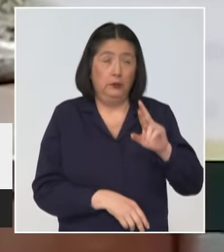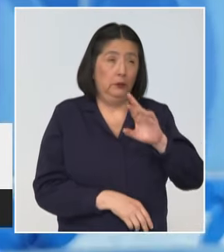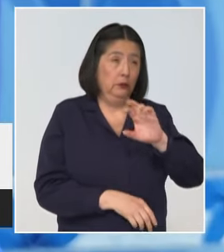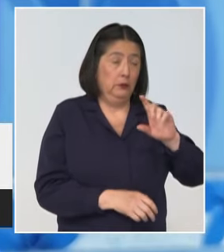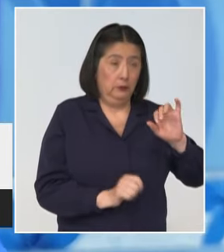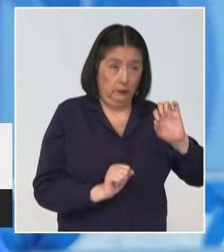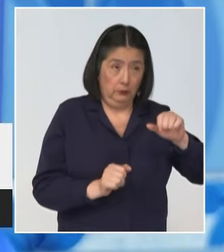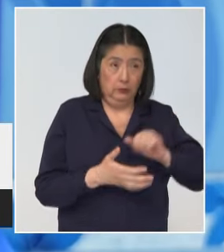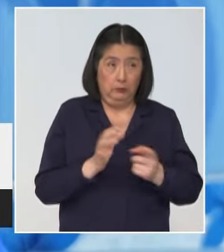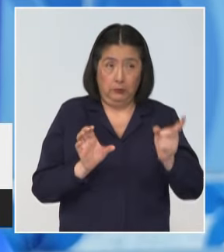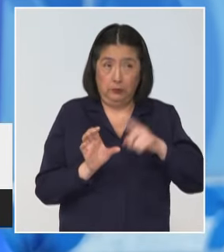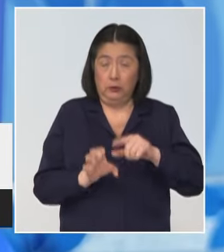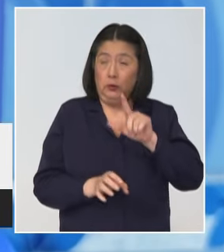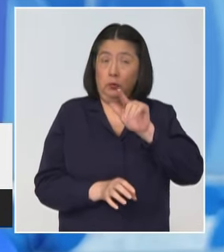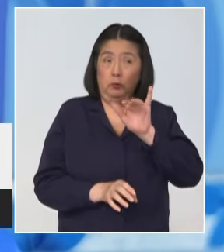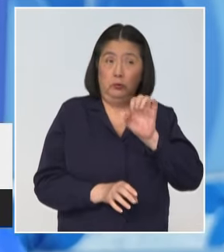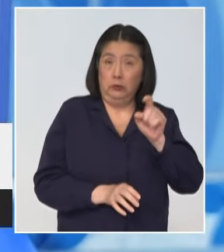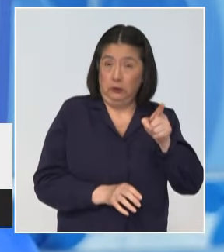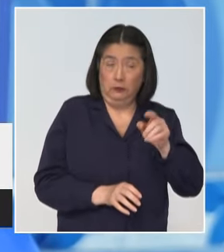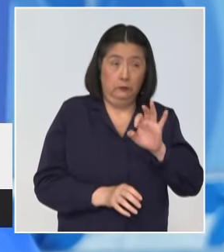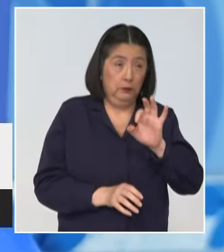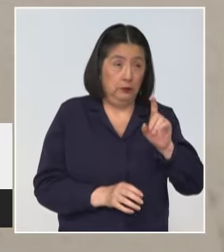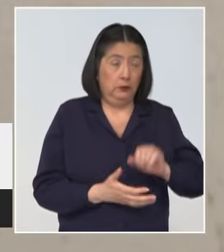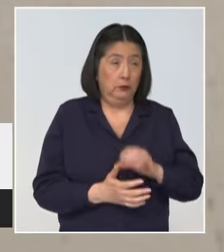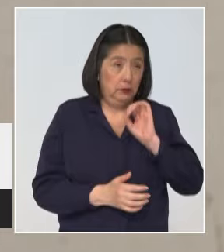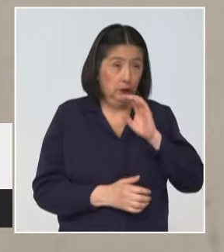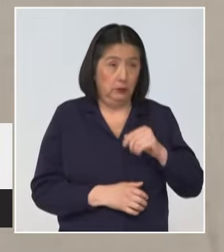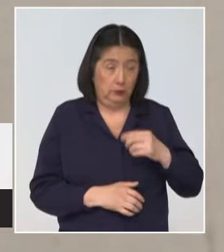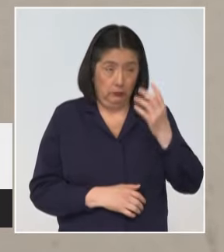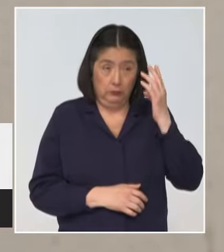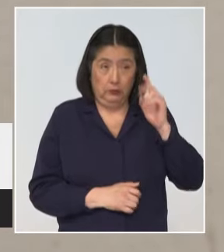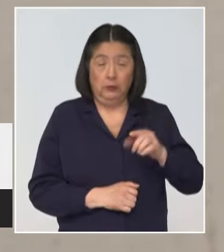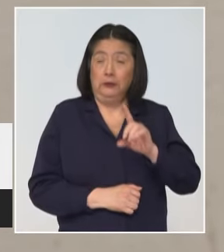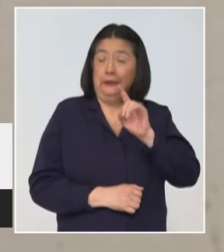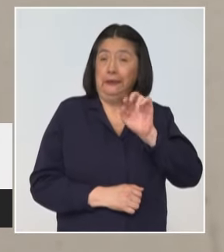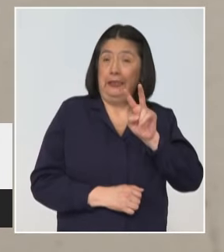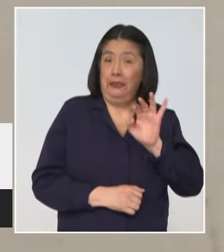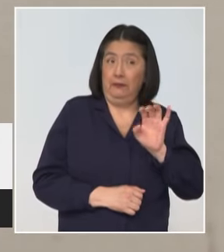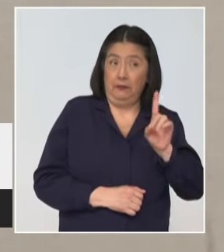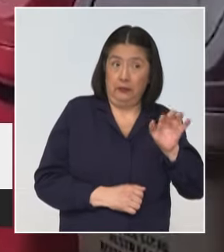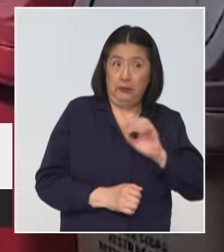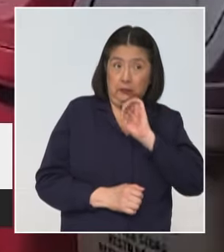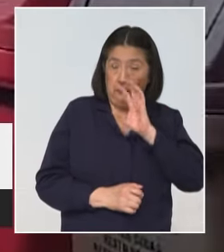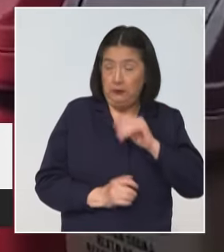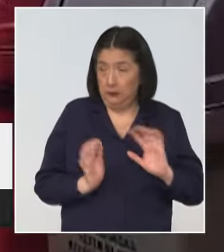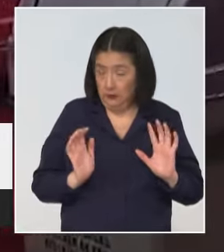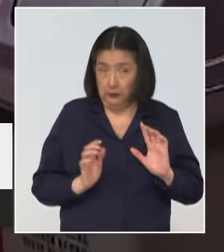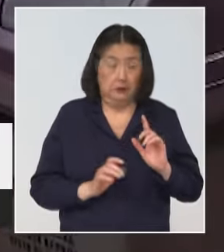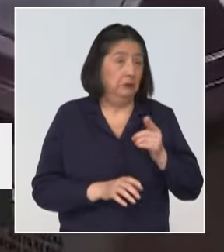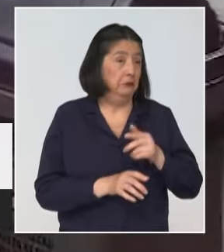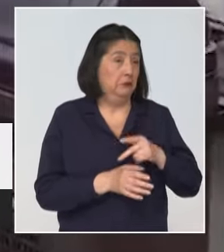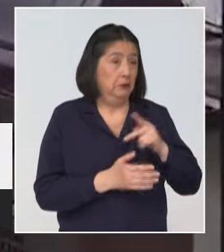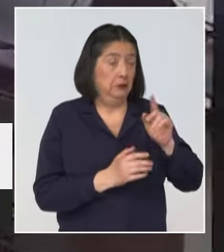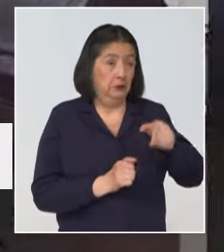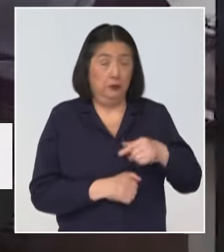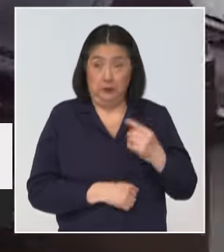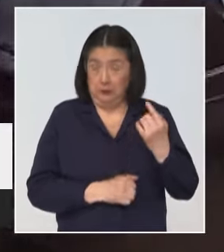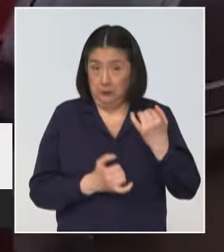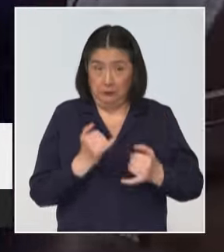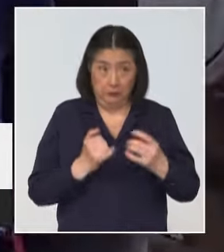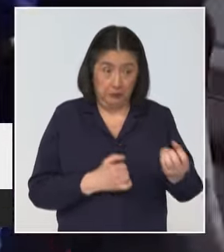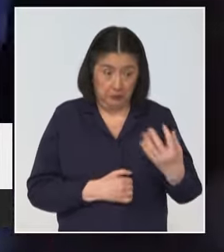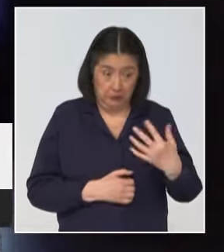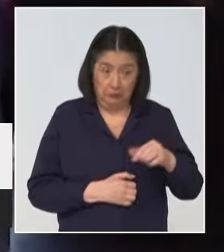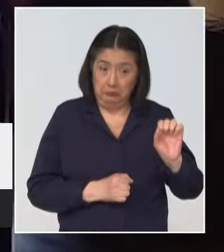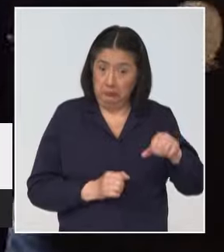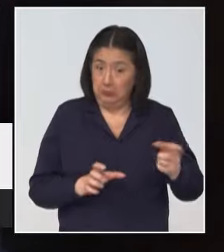Marimba, integrada por Luis Fernández Pariona, alias Cachaco, y David Ore Cóndor, alias Licenciado. Este último asegura